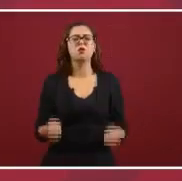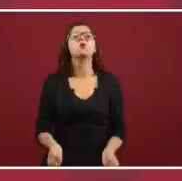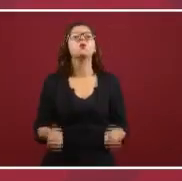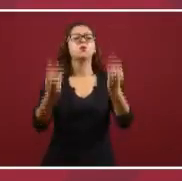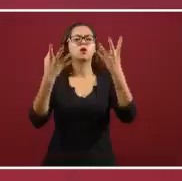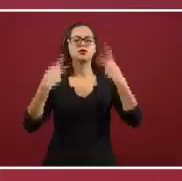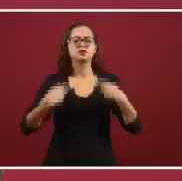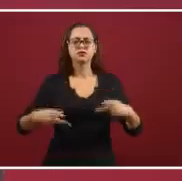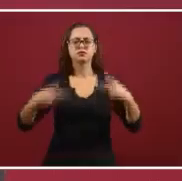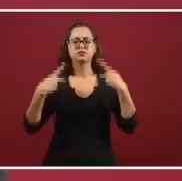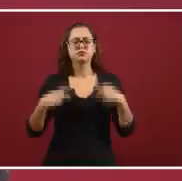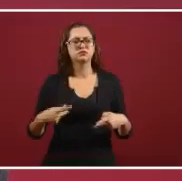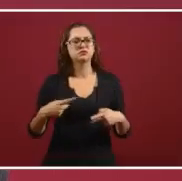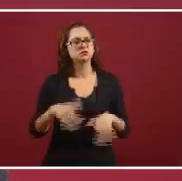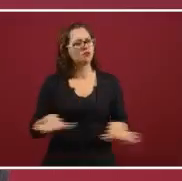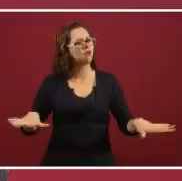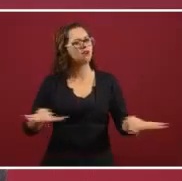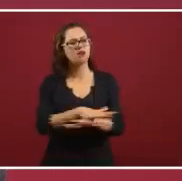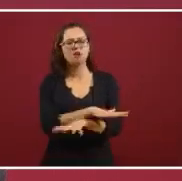por la alternancia,